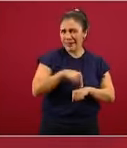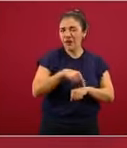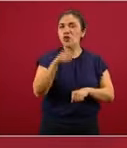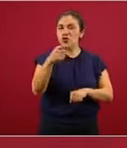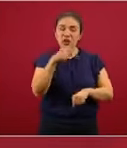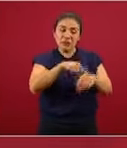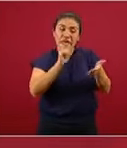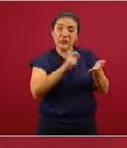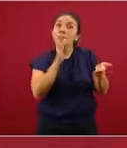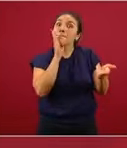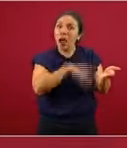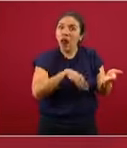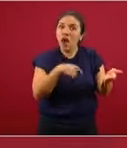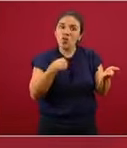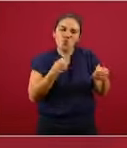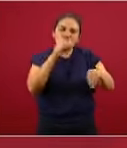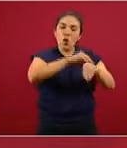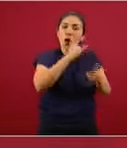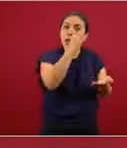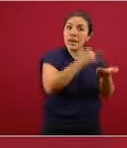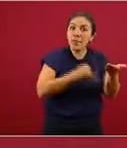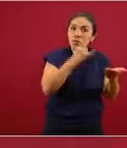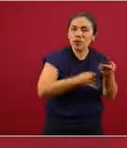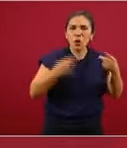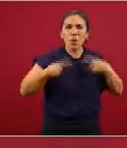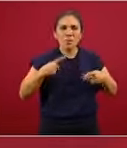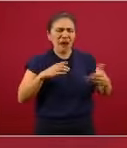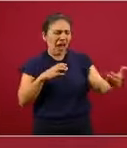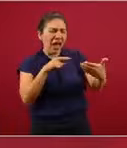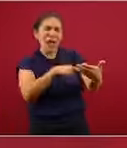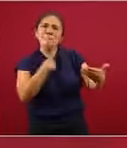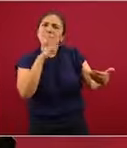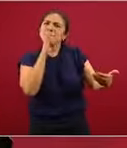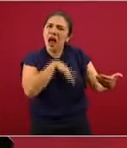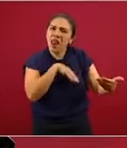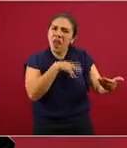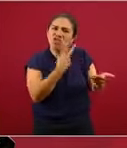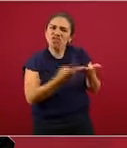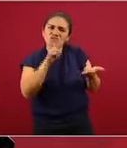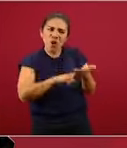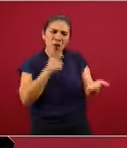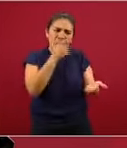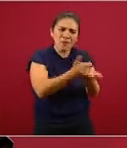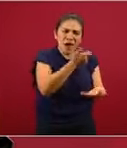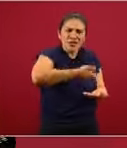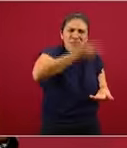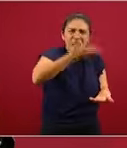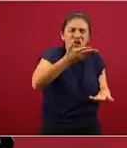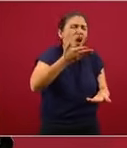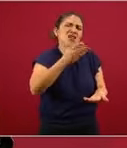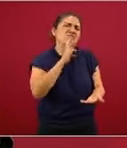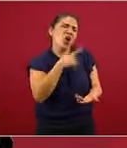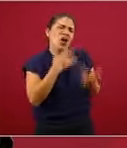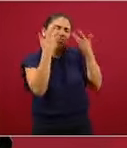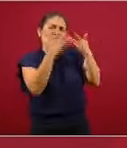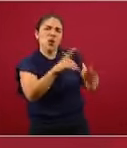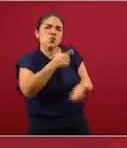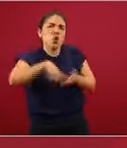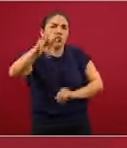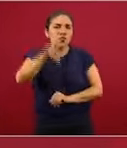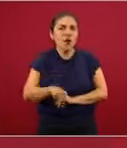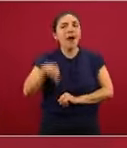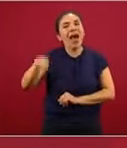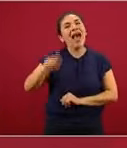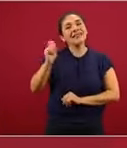un impuesto y reduces el deseo de consumirlo, le haces un bien a la persona y es real. Y este es